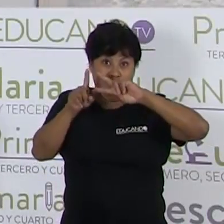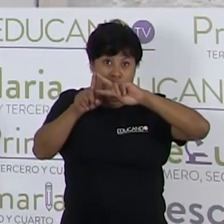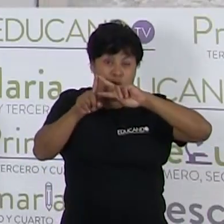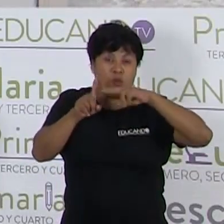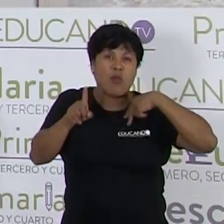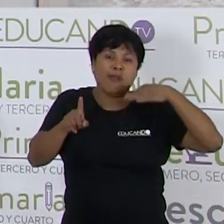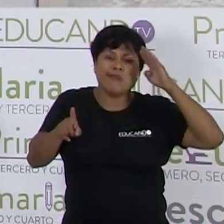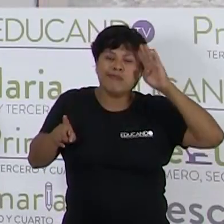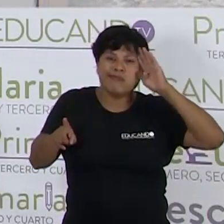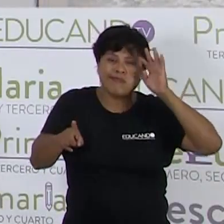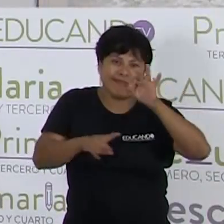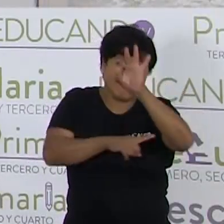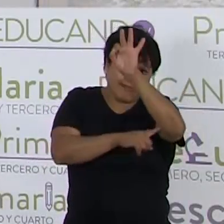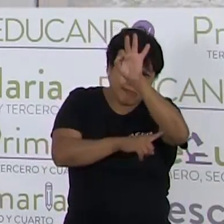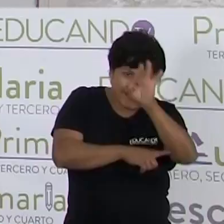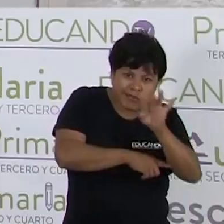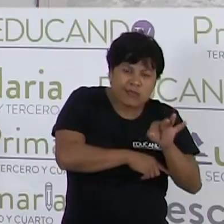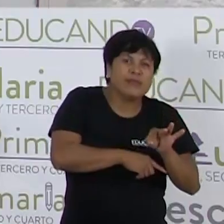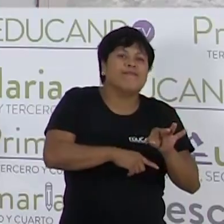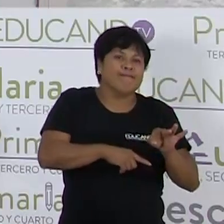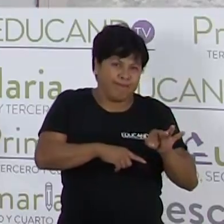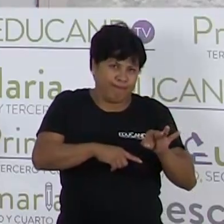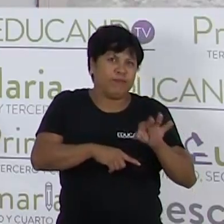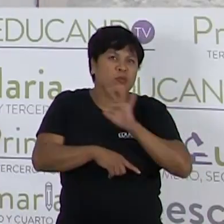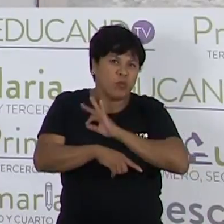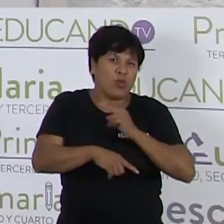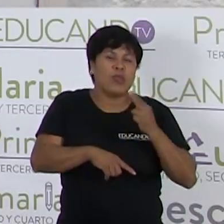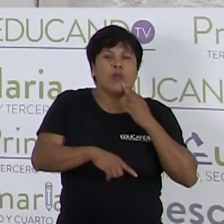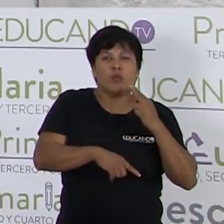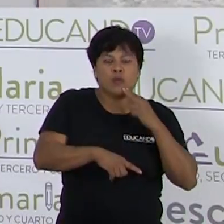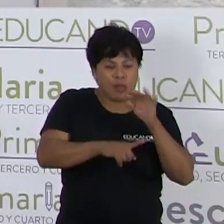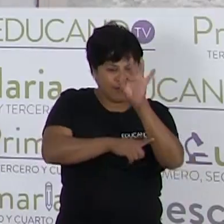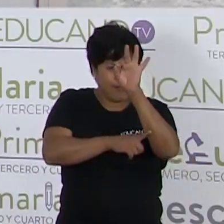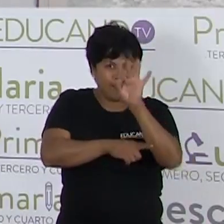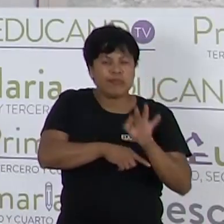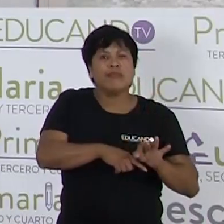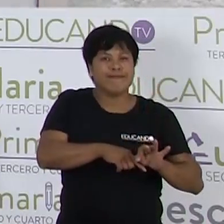pensar bastante, ¿verdad? Puedo hacer lo siguiente.